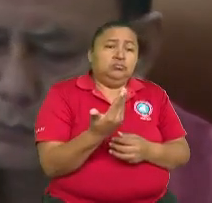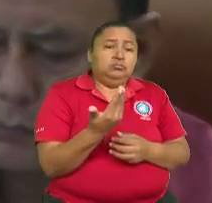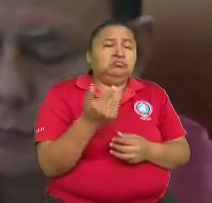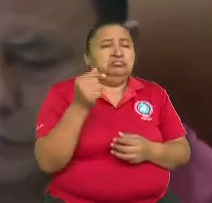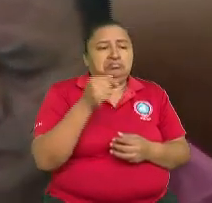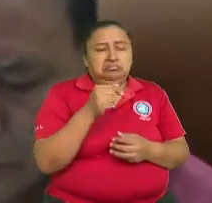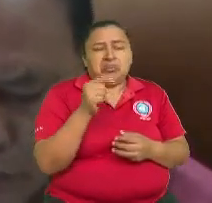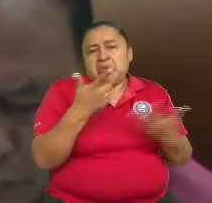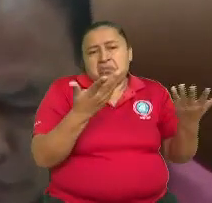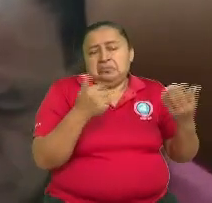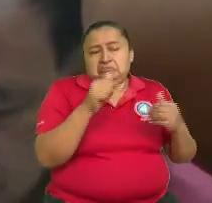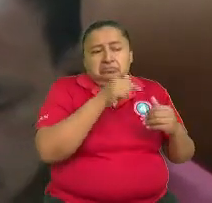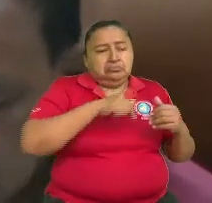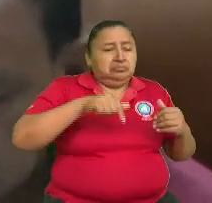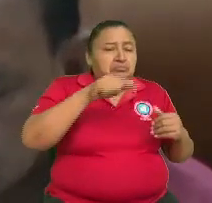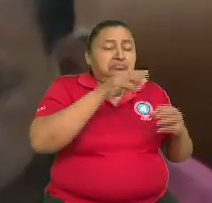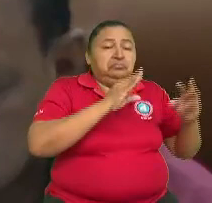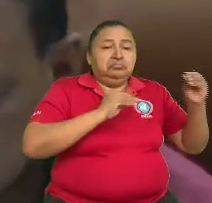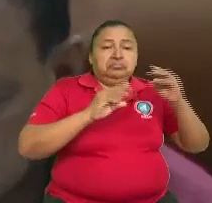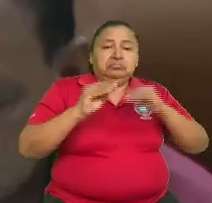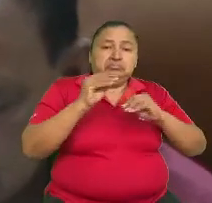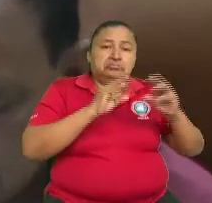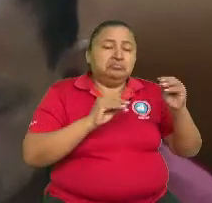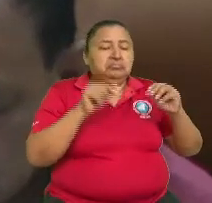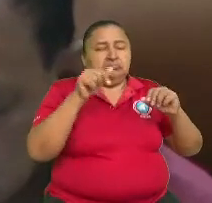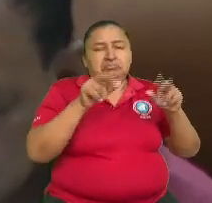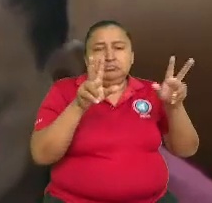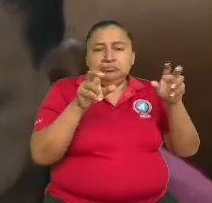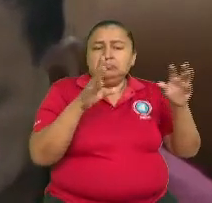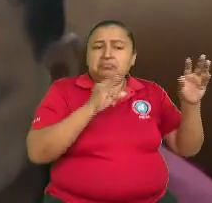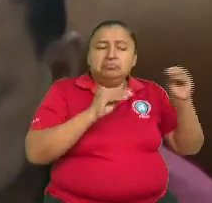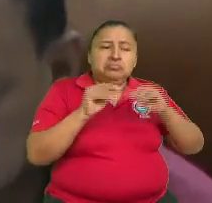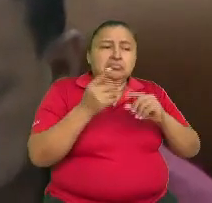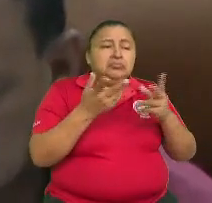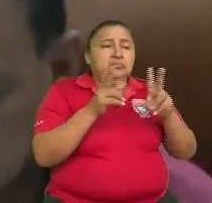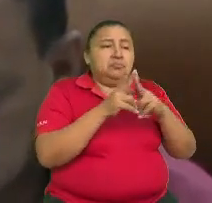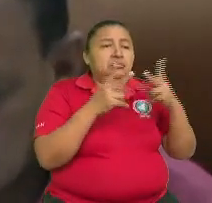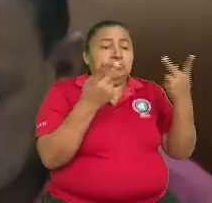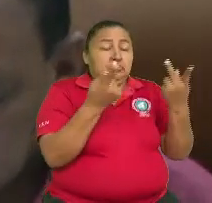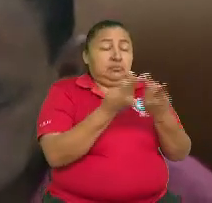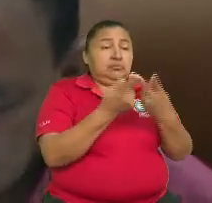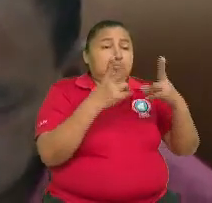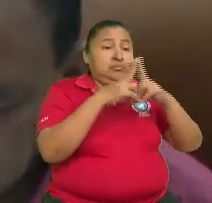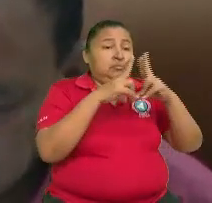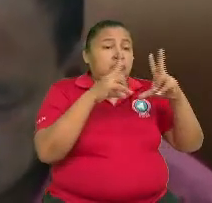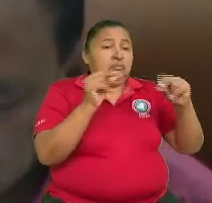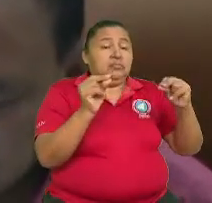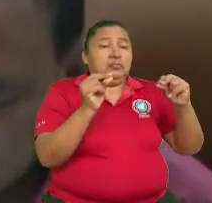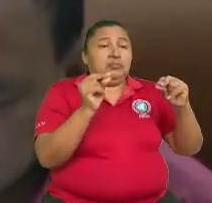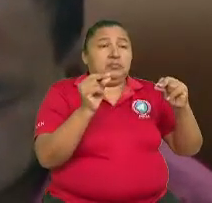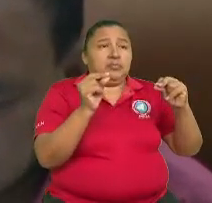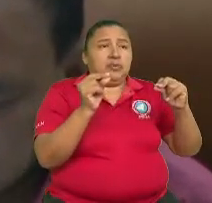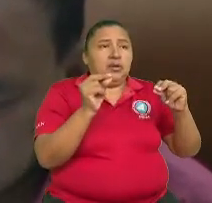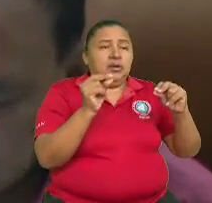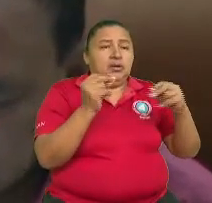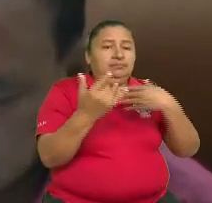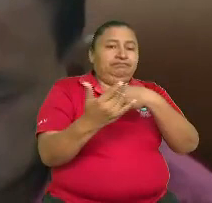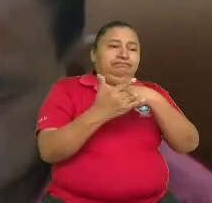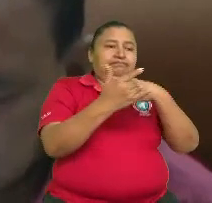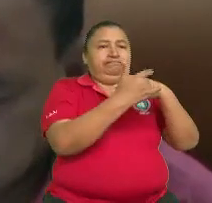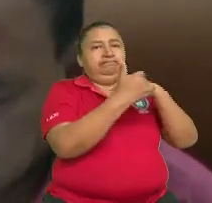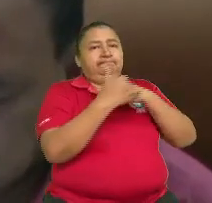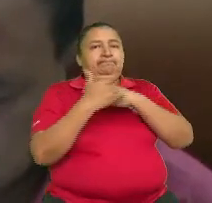abordamos este tipo de temática, el pueblo de Nicaragua nos demanda,